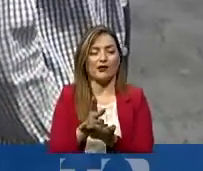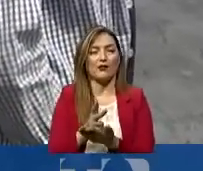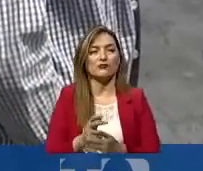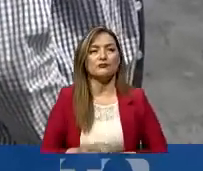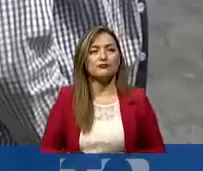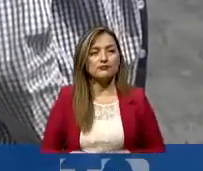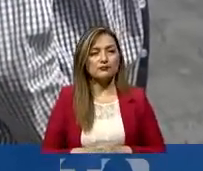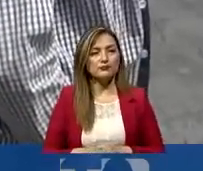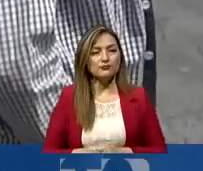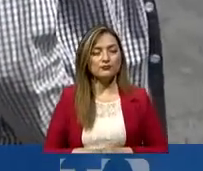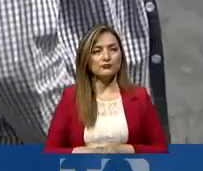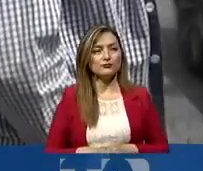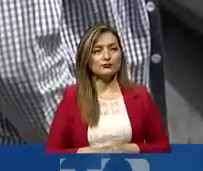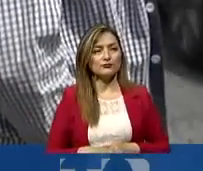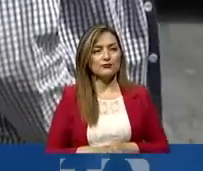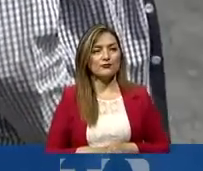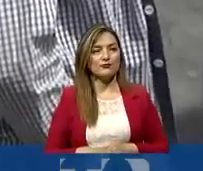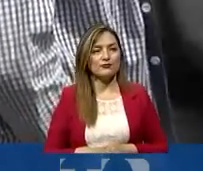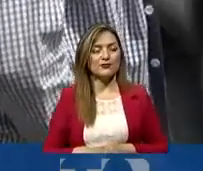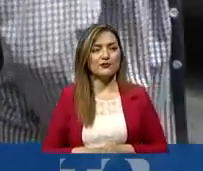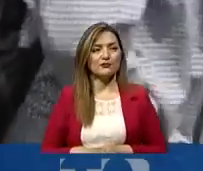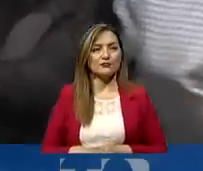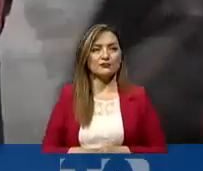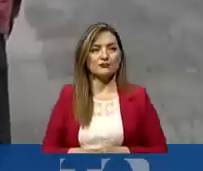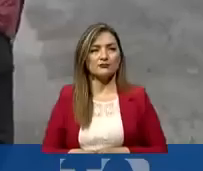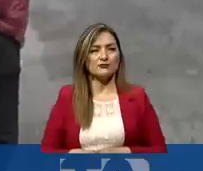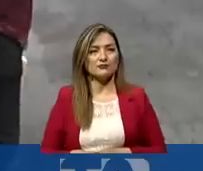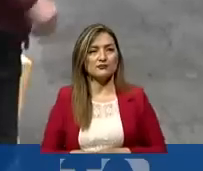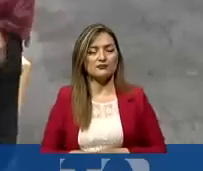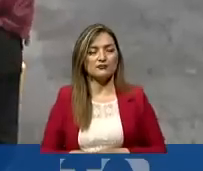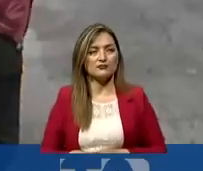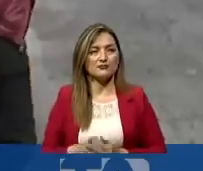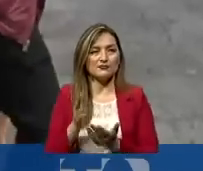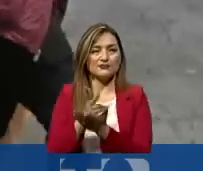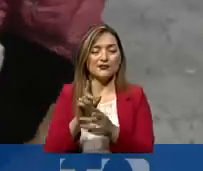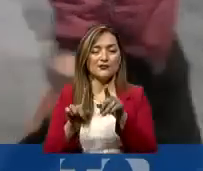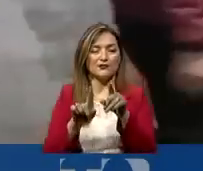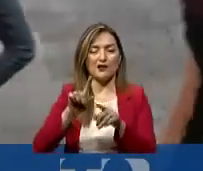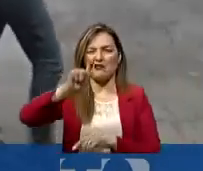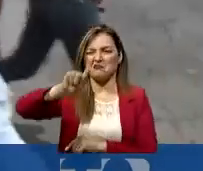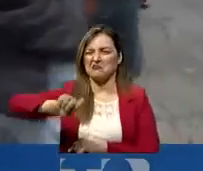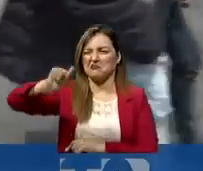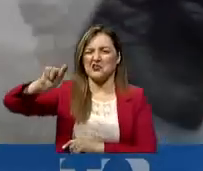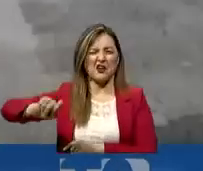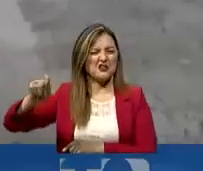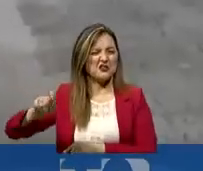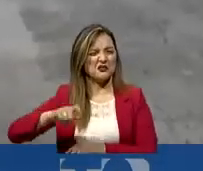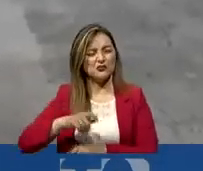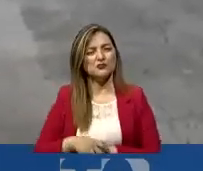está completamente inhabilitado. Hay corredores que están rayados.